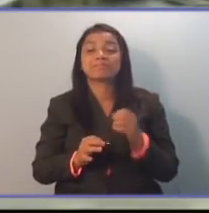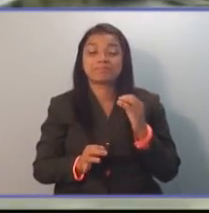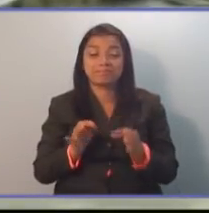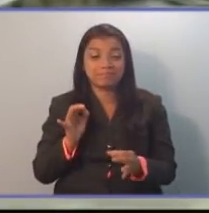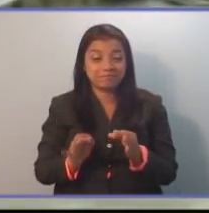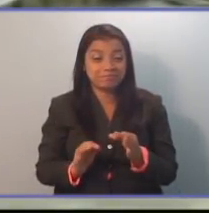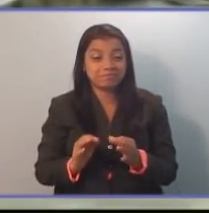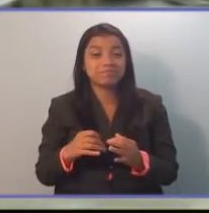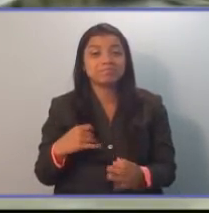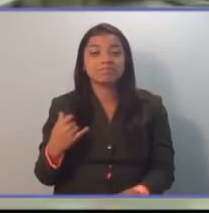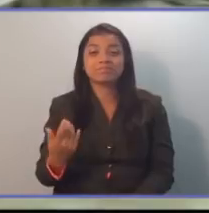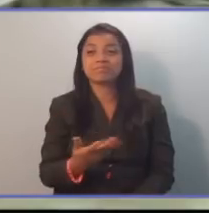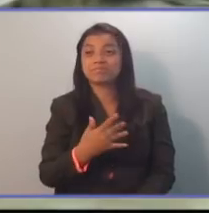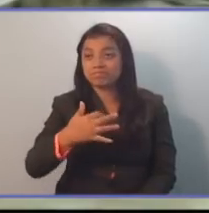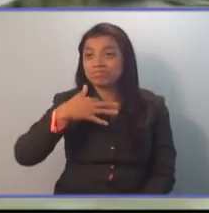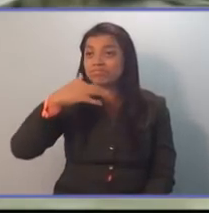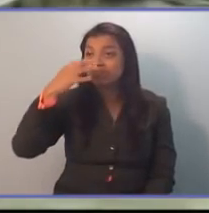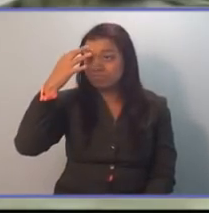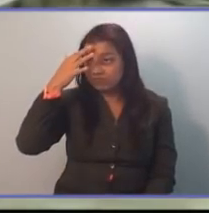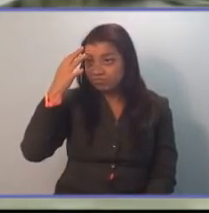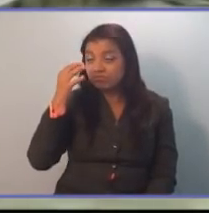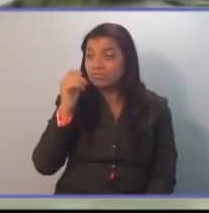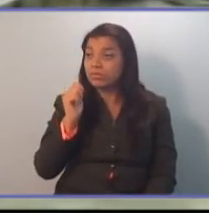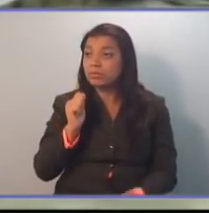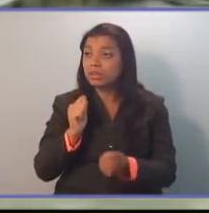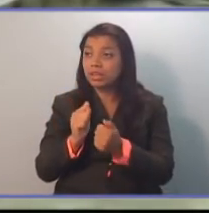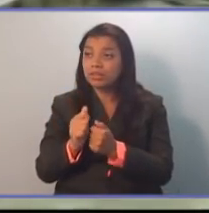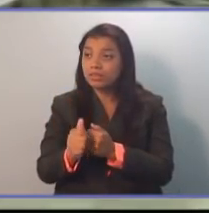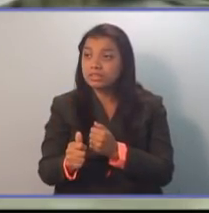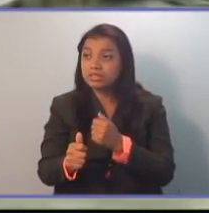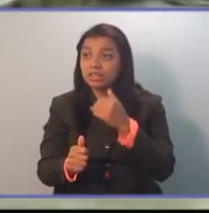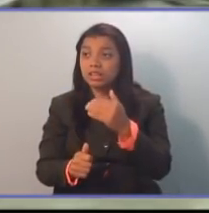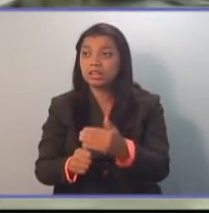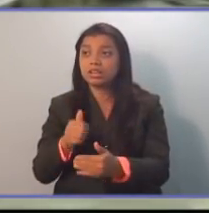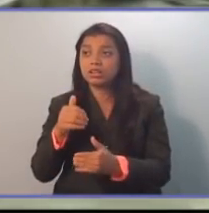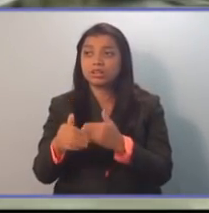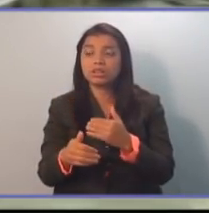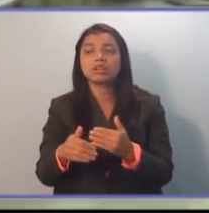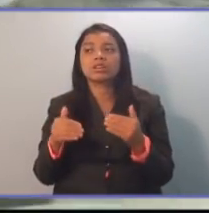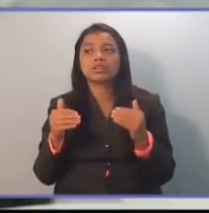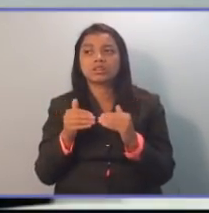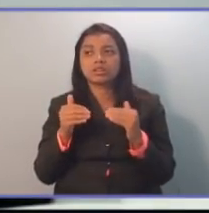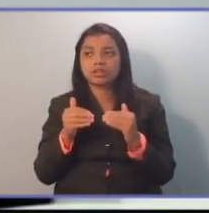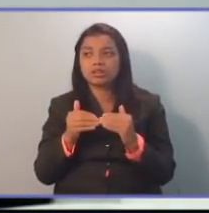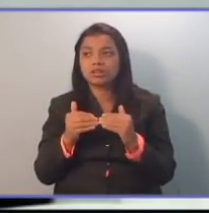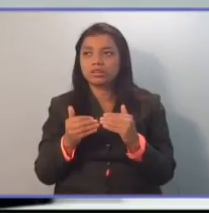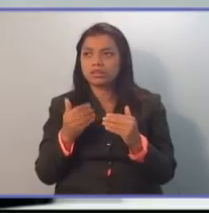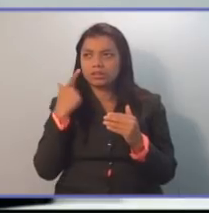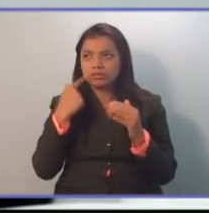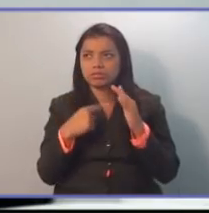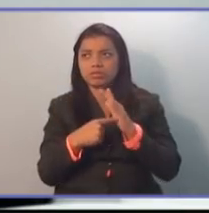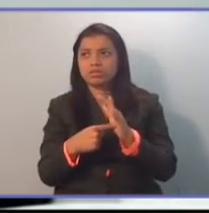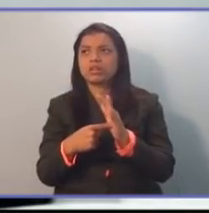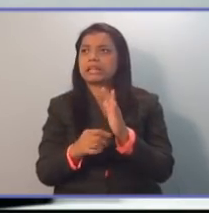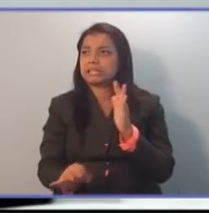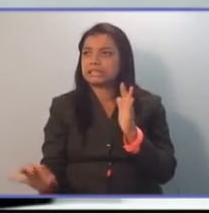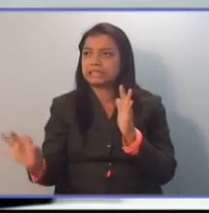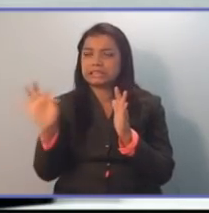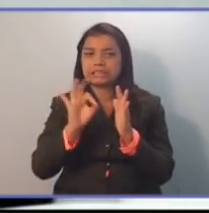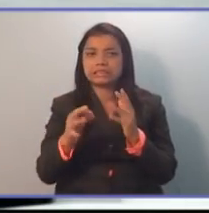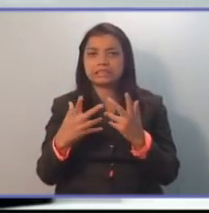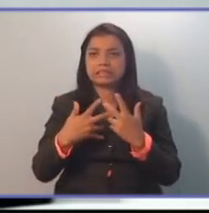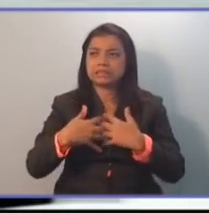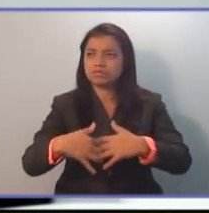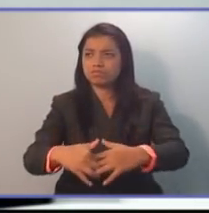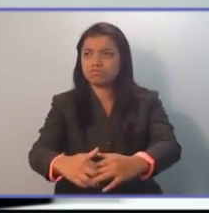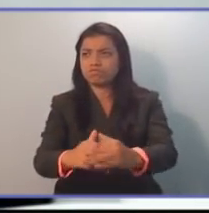Creemos que ha ido avanzando conforme el tiempo y ha demostrado que tiene muchísimas fortalezas.